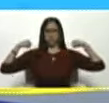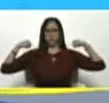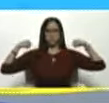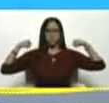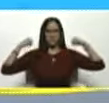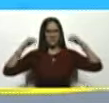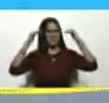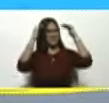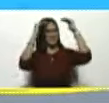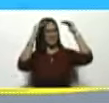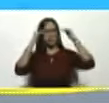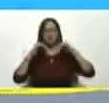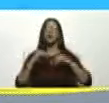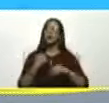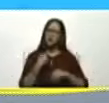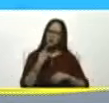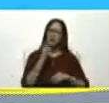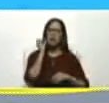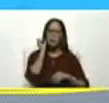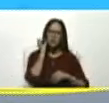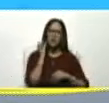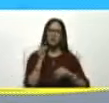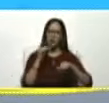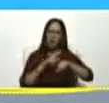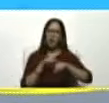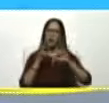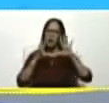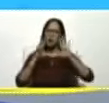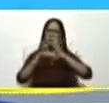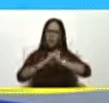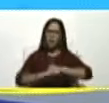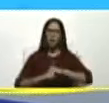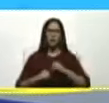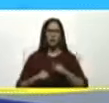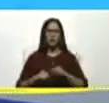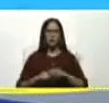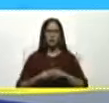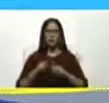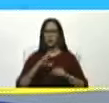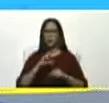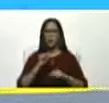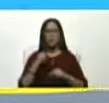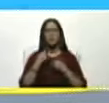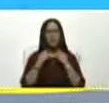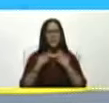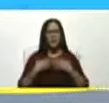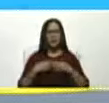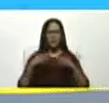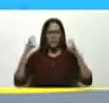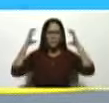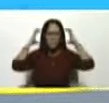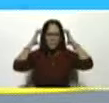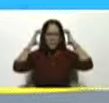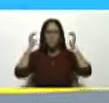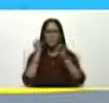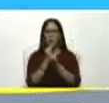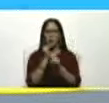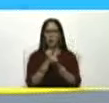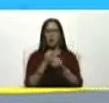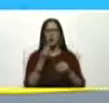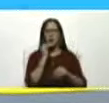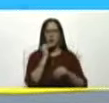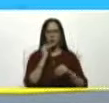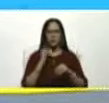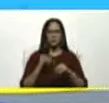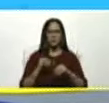Yo se lo decía a una muchacha, ahora a las 8 de la noche, no se pierdan mi podcast con la juventud. Quedó